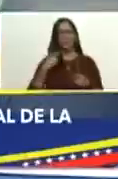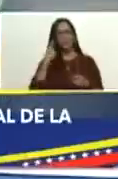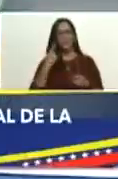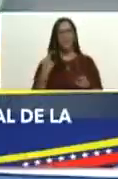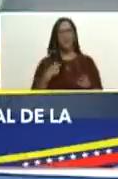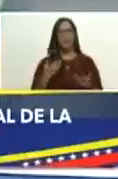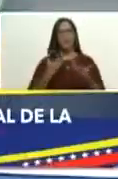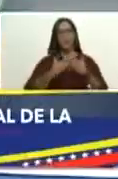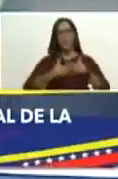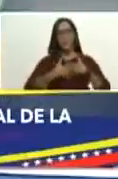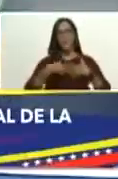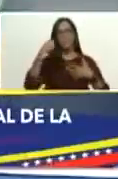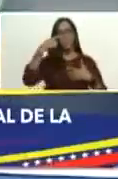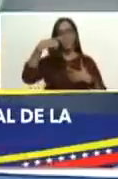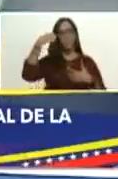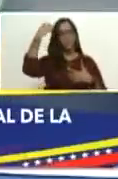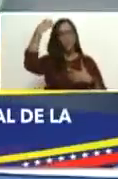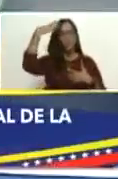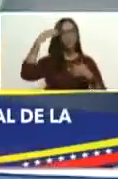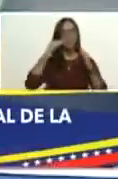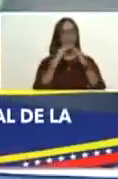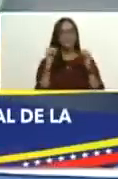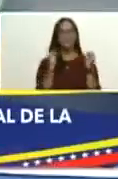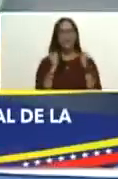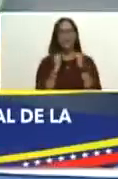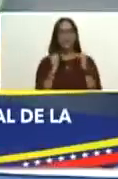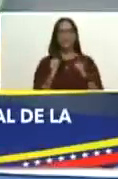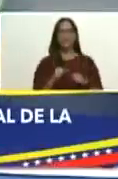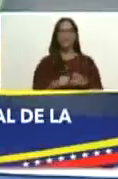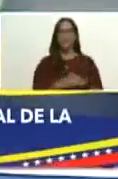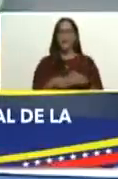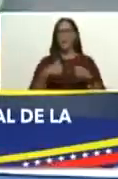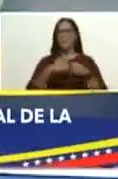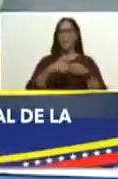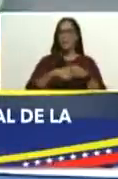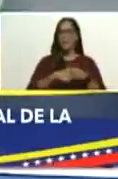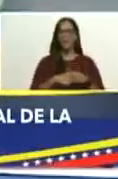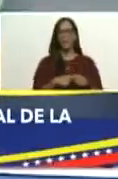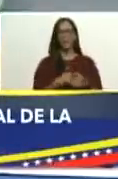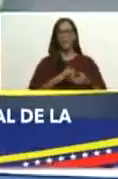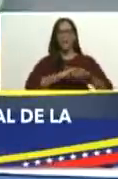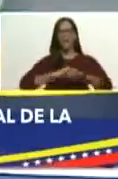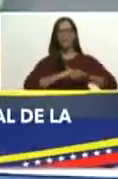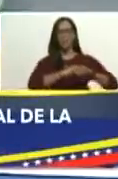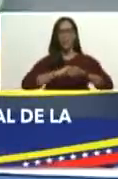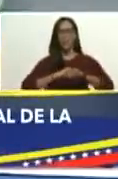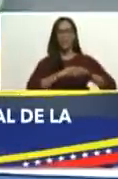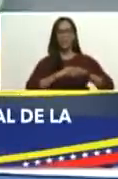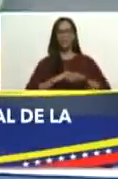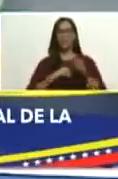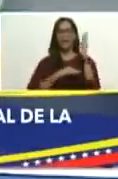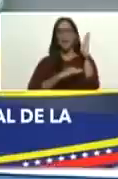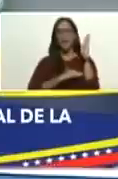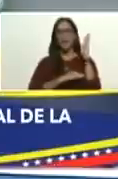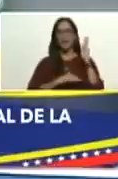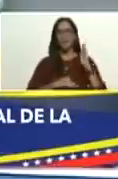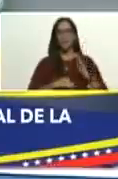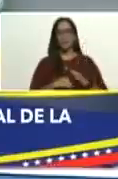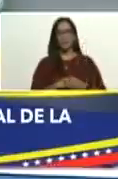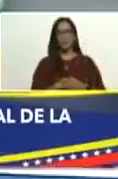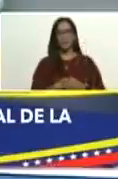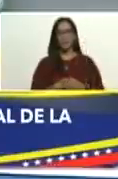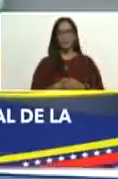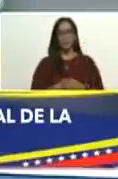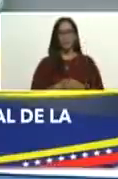Lucasa, a Mérida, a Maracaibo, a Trujillo, a Lara, ten